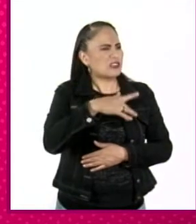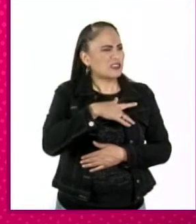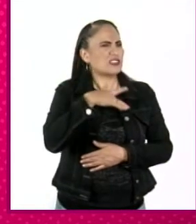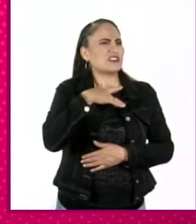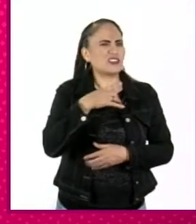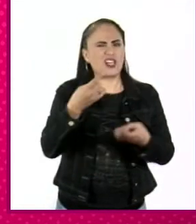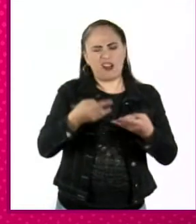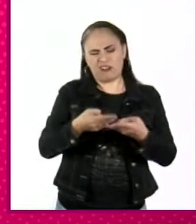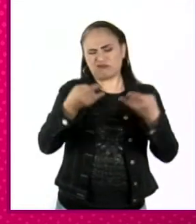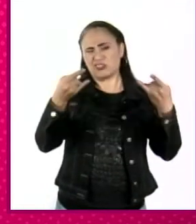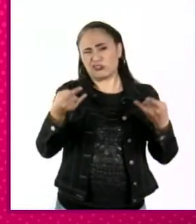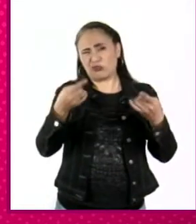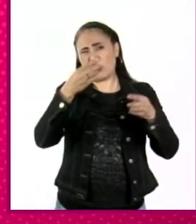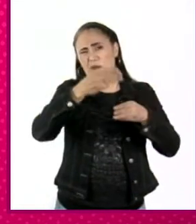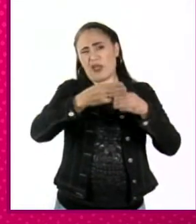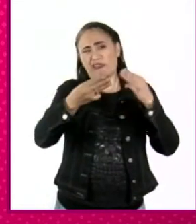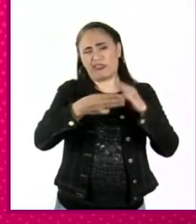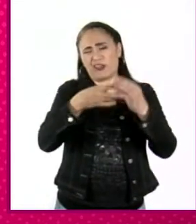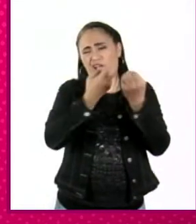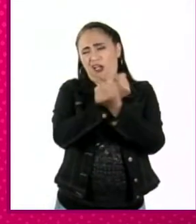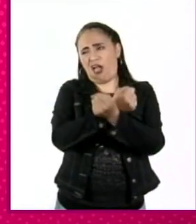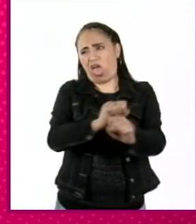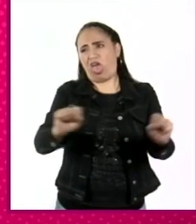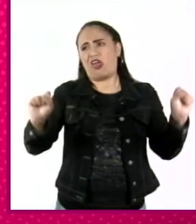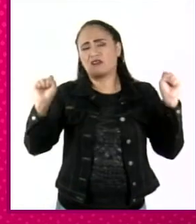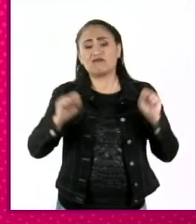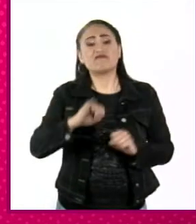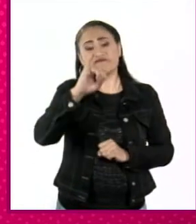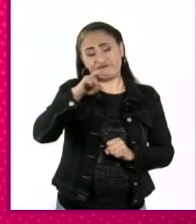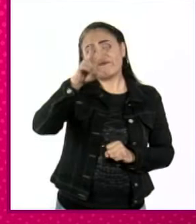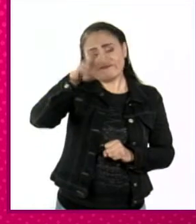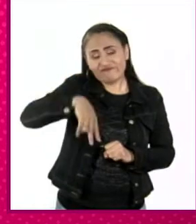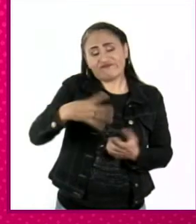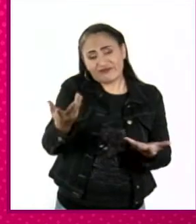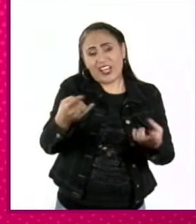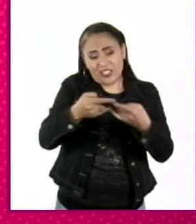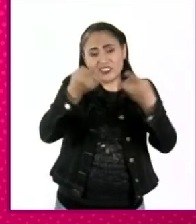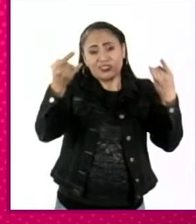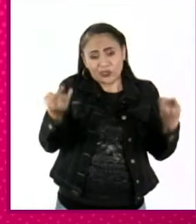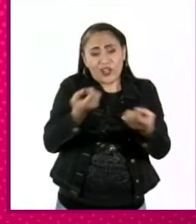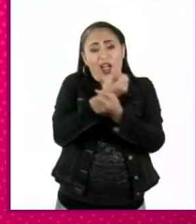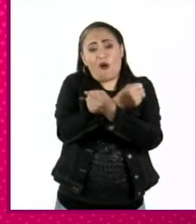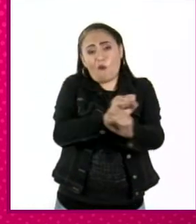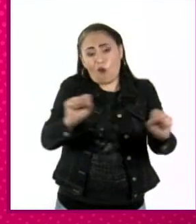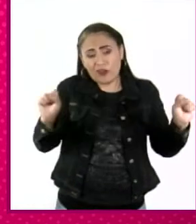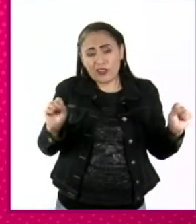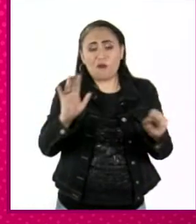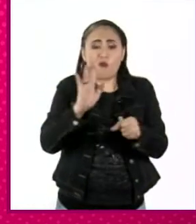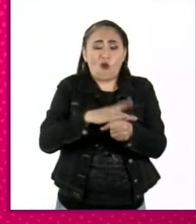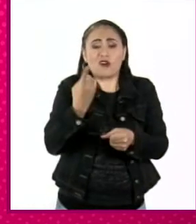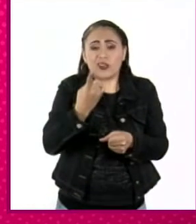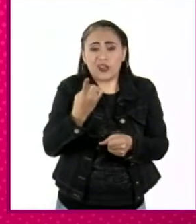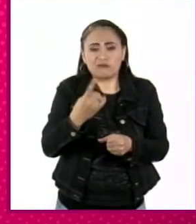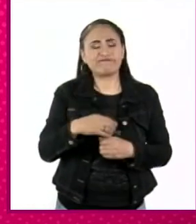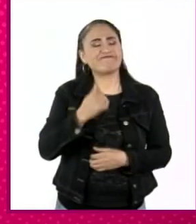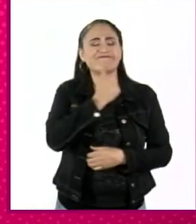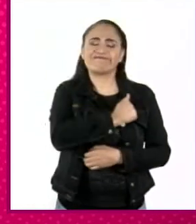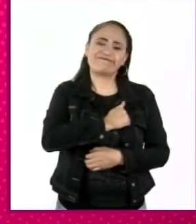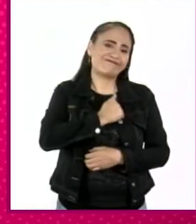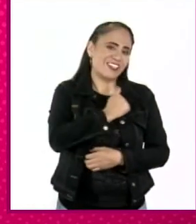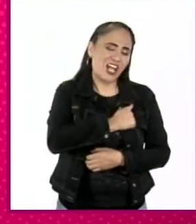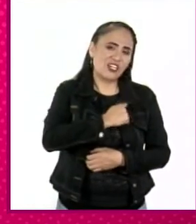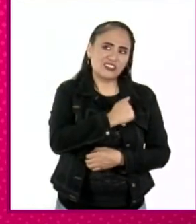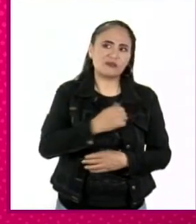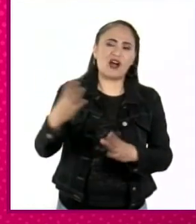muy aburrida, lo cual es cierto. La historia es aburrida porque desafortunadamente así no